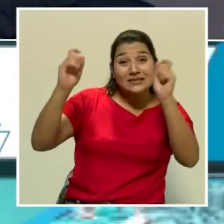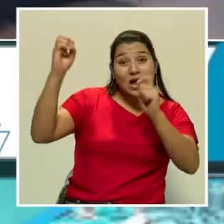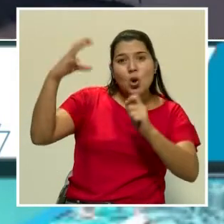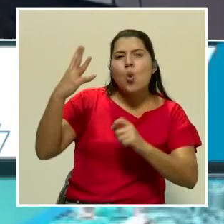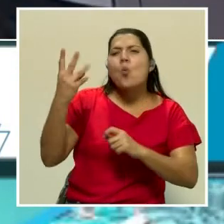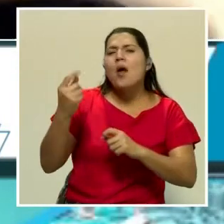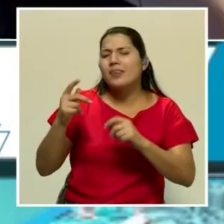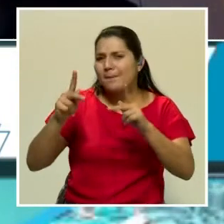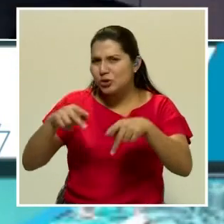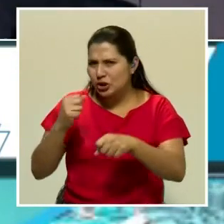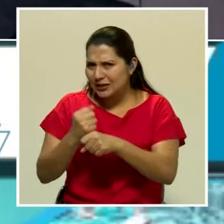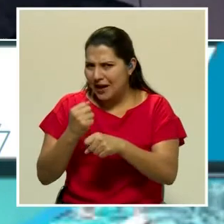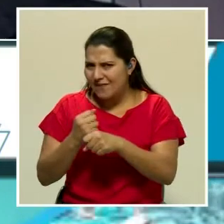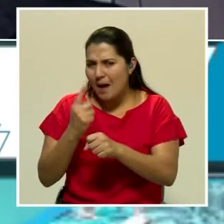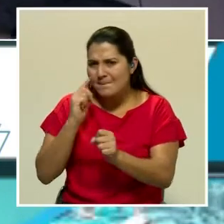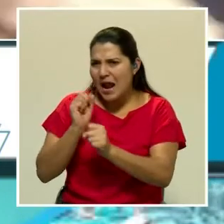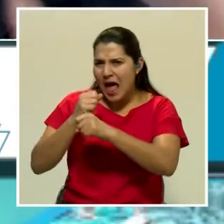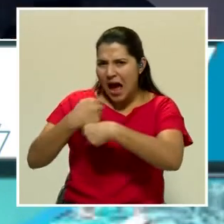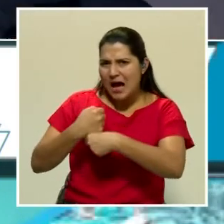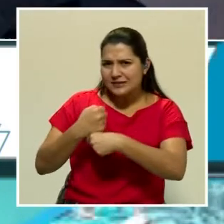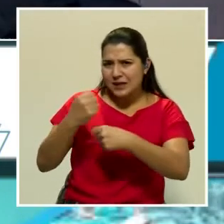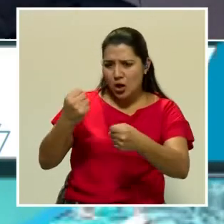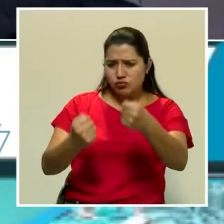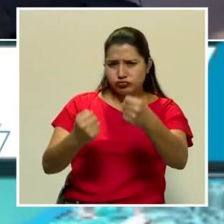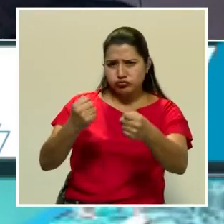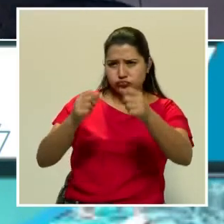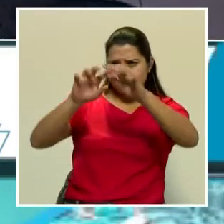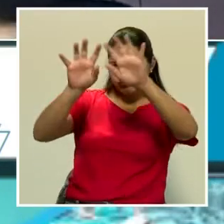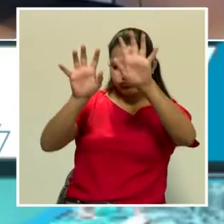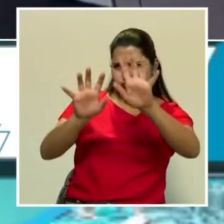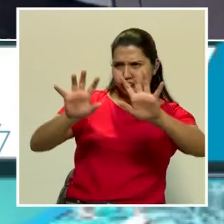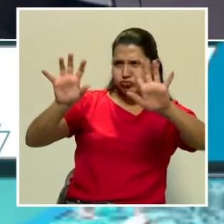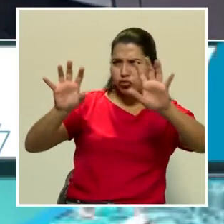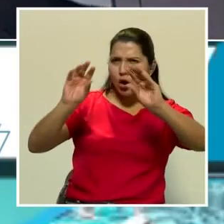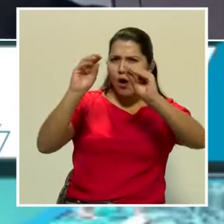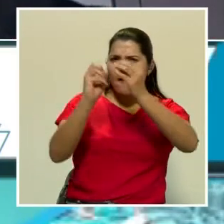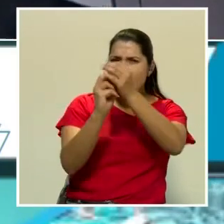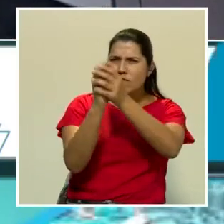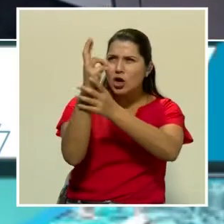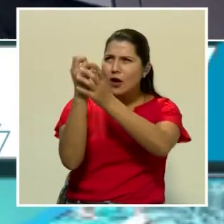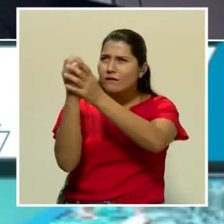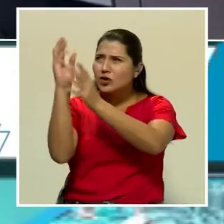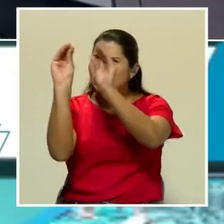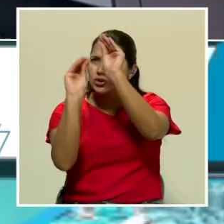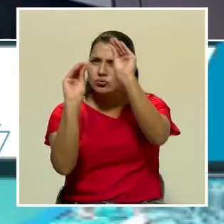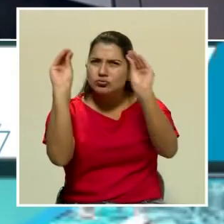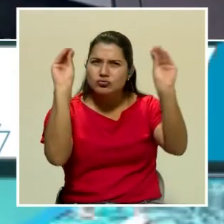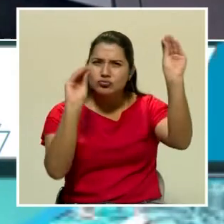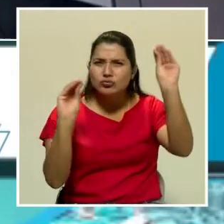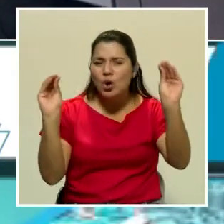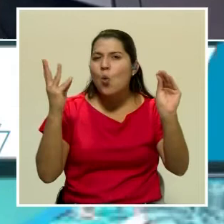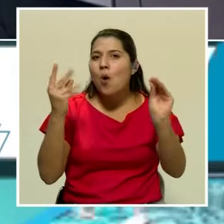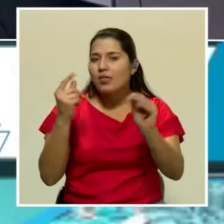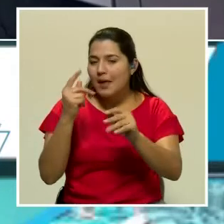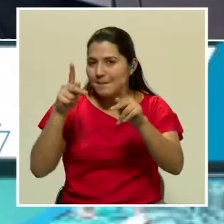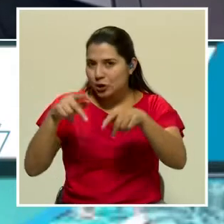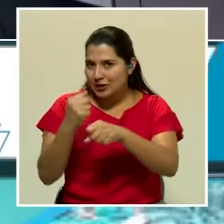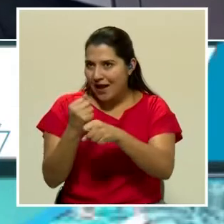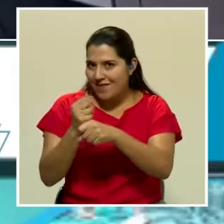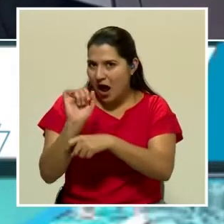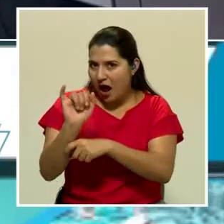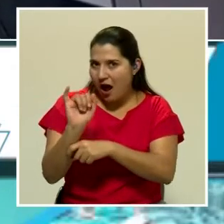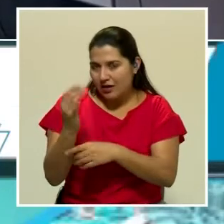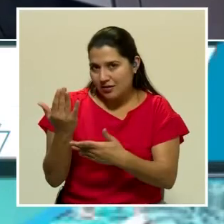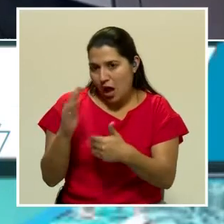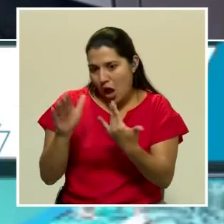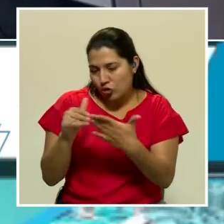trabaja para que una carroza esté, para que la música esté, para que el espacio sea seguro. Para todos ellos, esta vez tenemos que decir presente